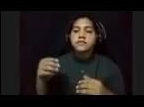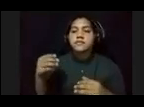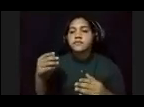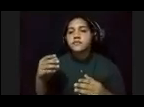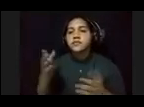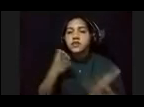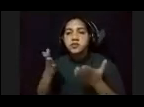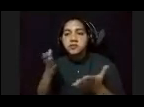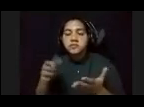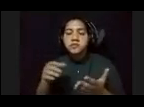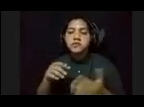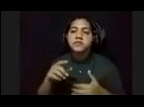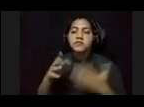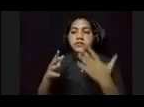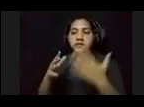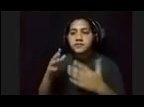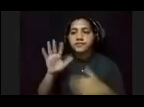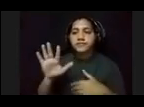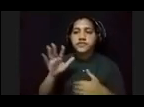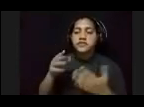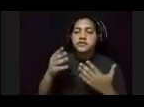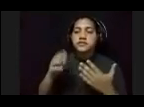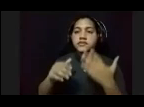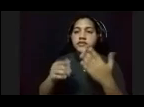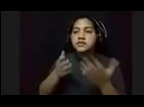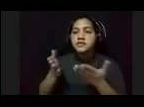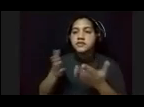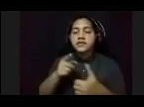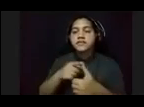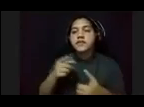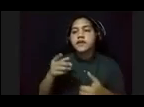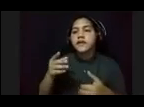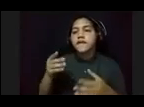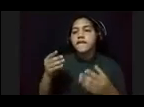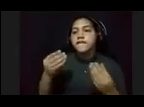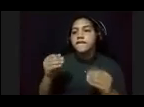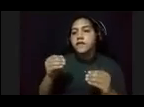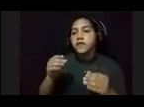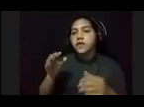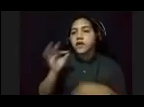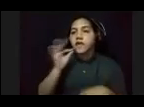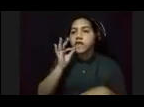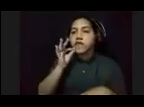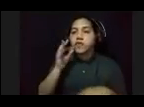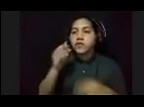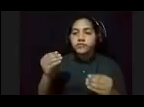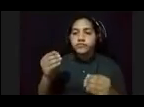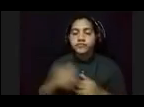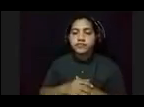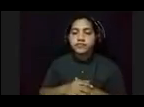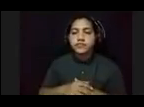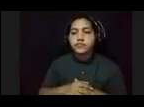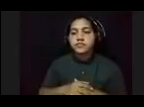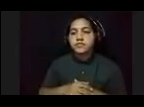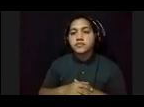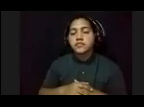y 5 sirvientas y 2 vendedoras en puestos de frutas. Como se observa, las ocupaciones que